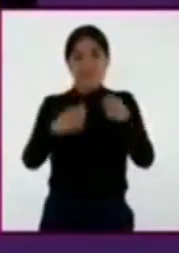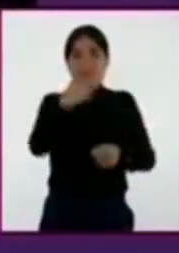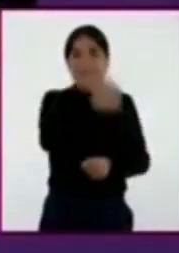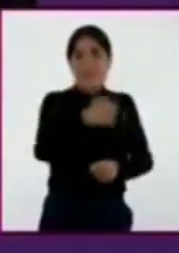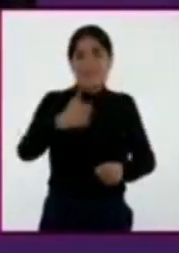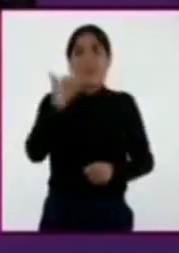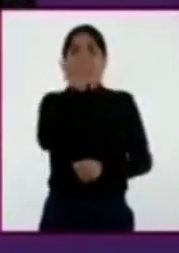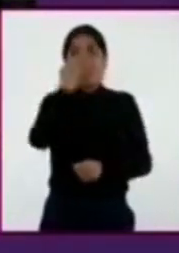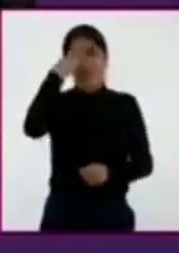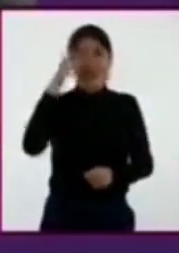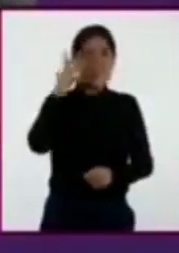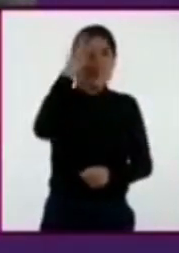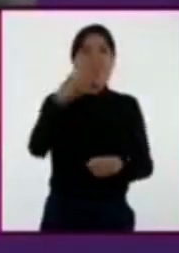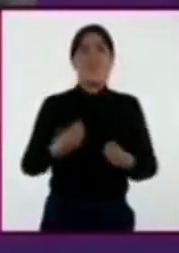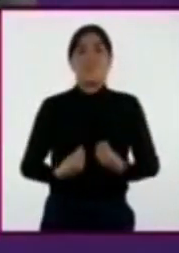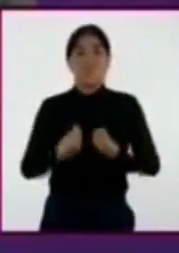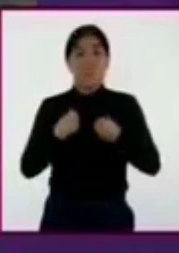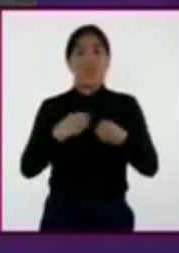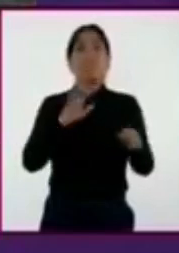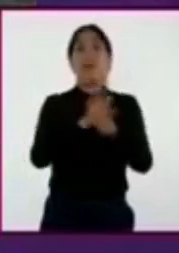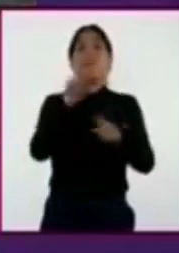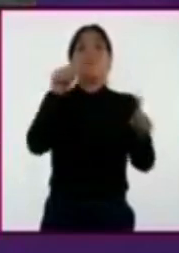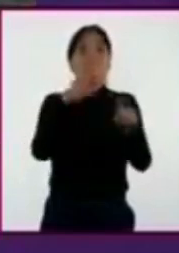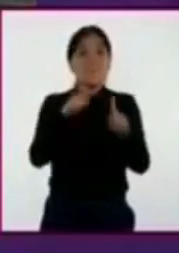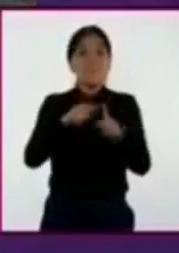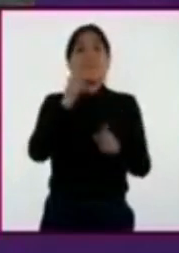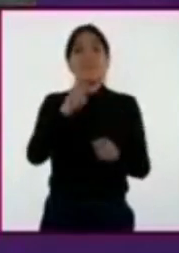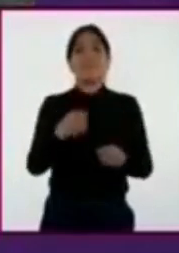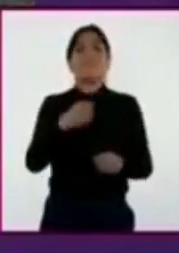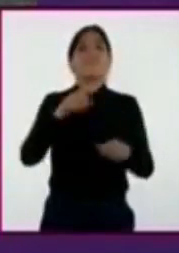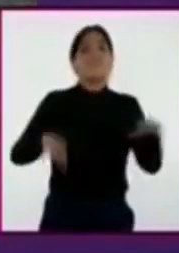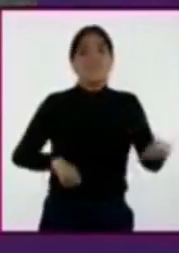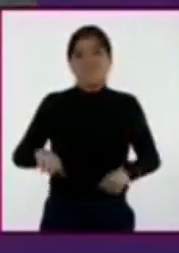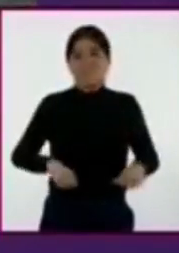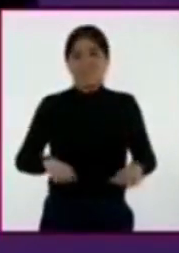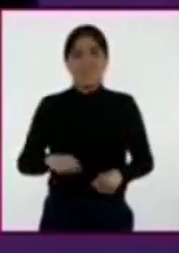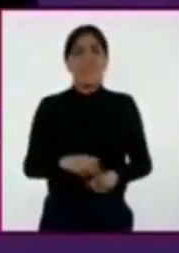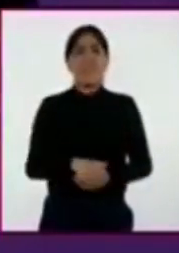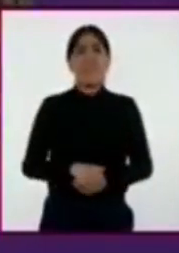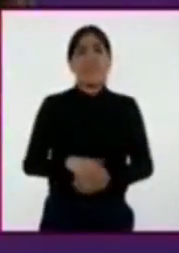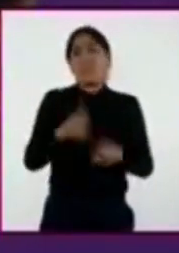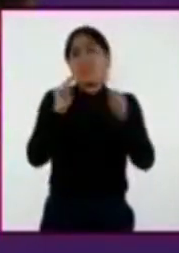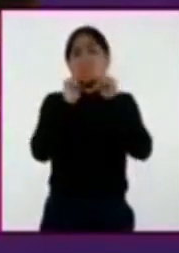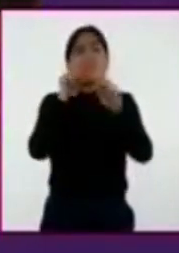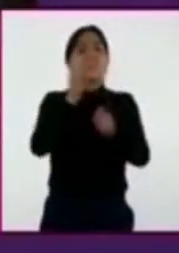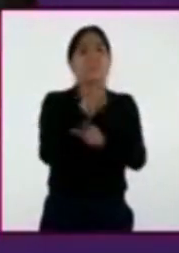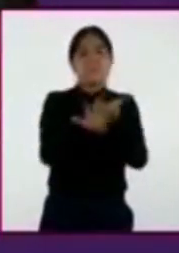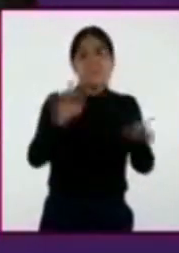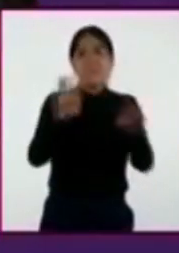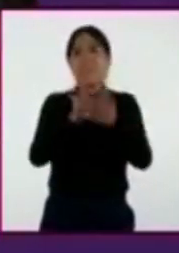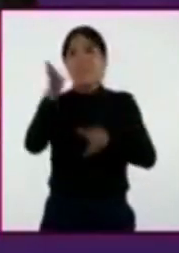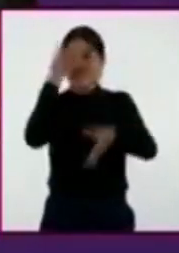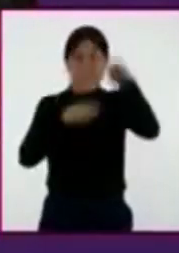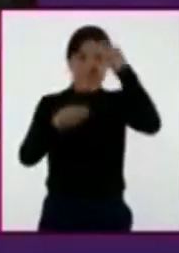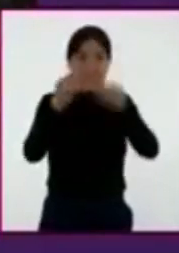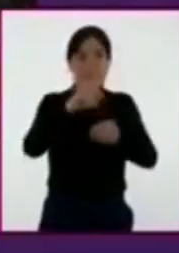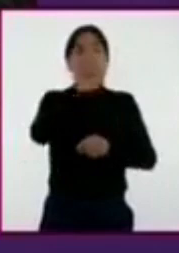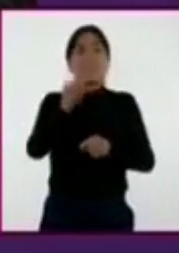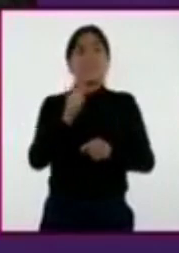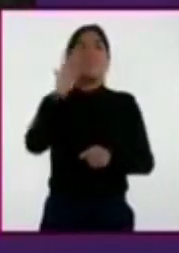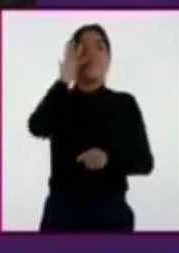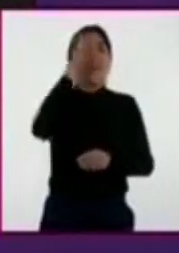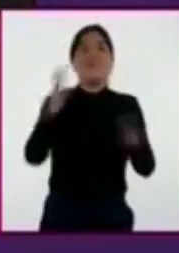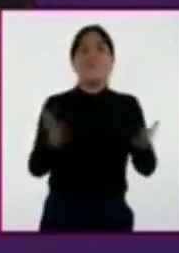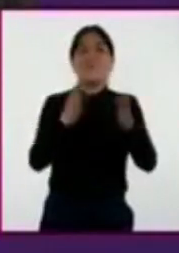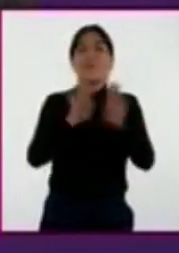son para la vida y las que son específicas para una actividad. Cualquier proceso de aprendizaje conlleva una